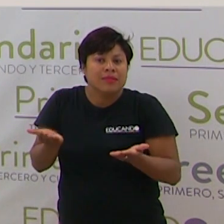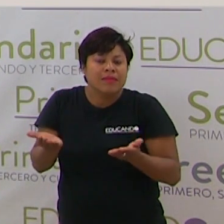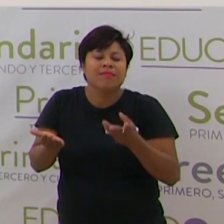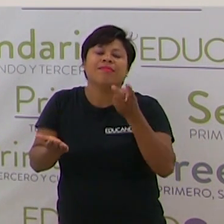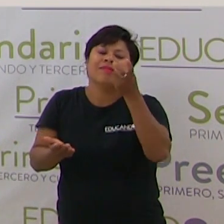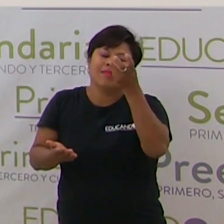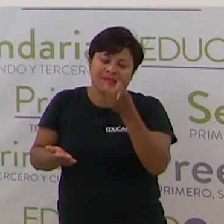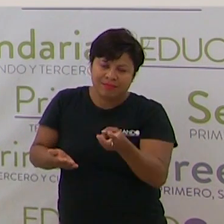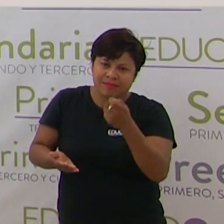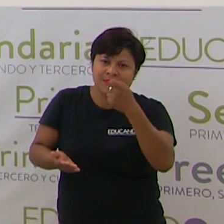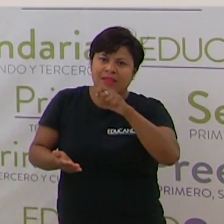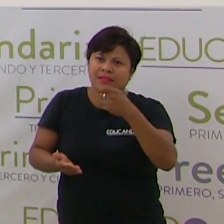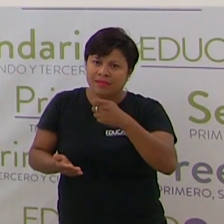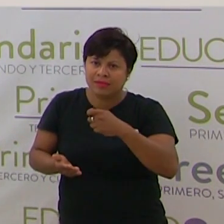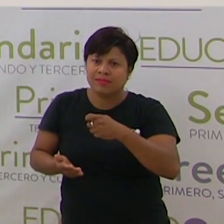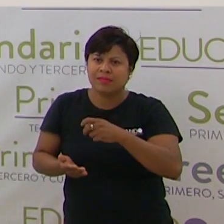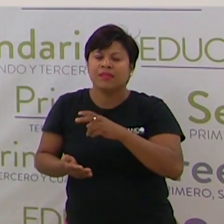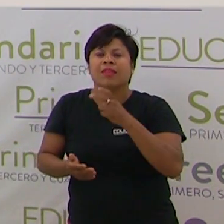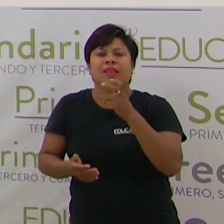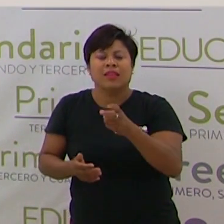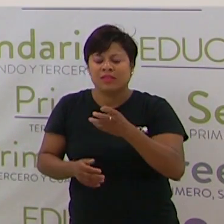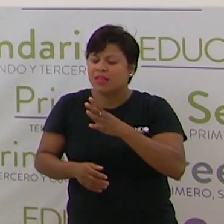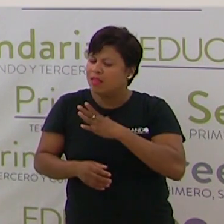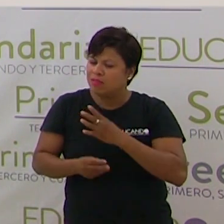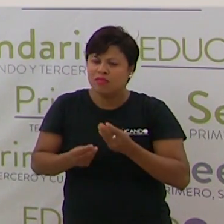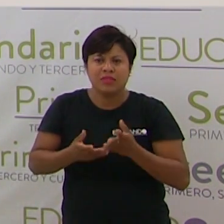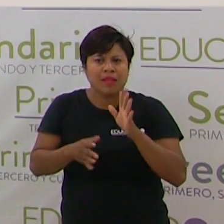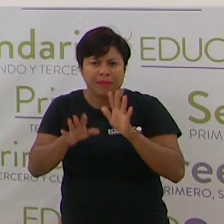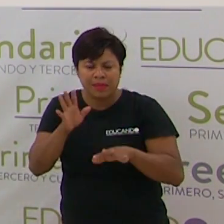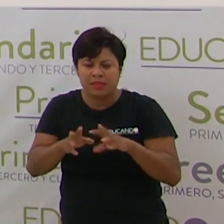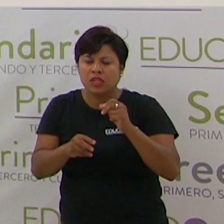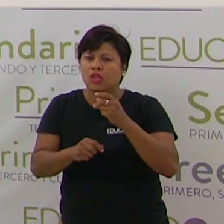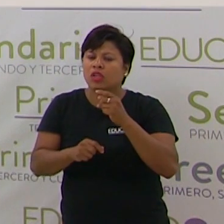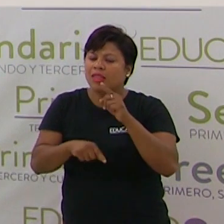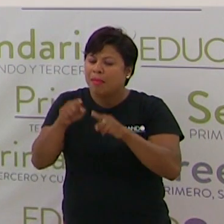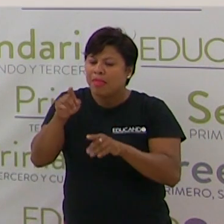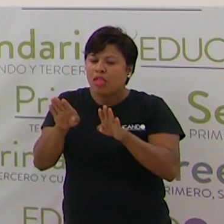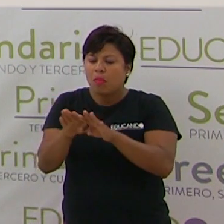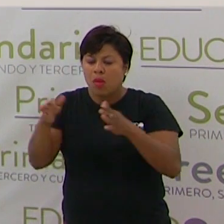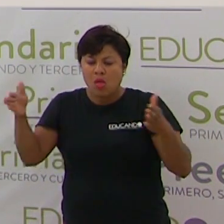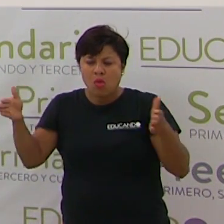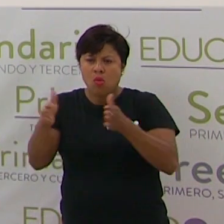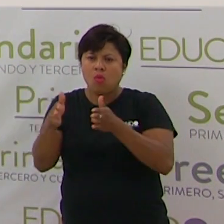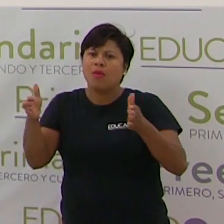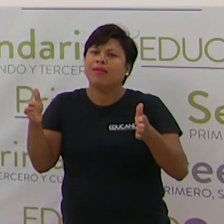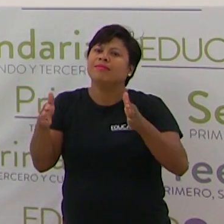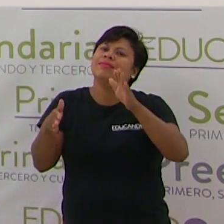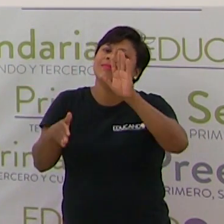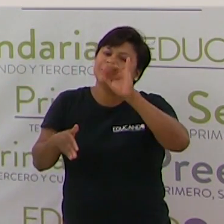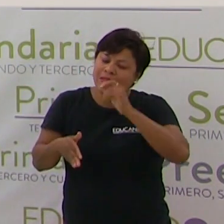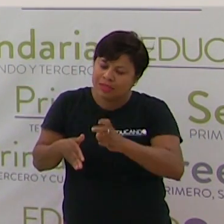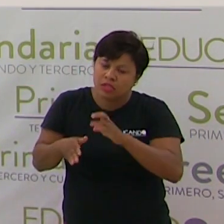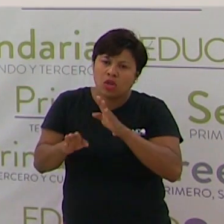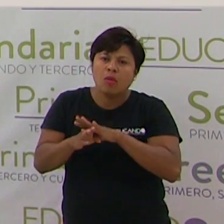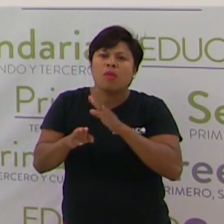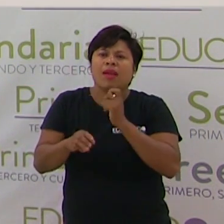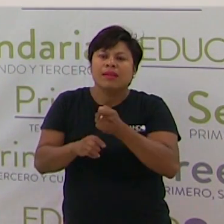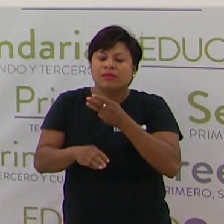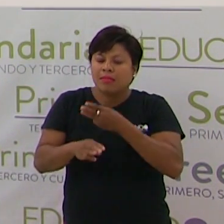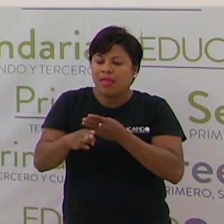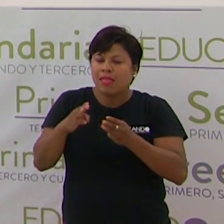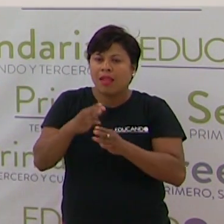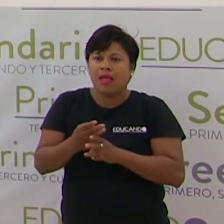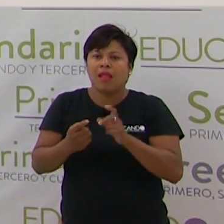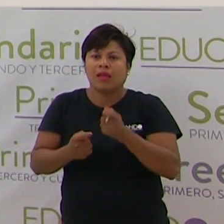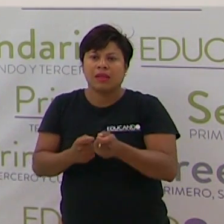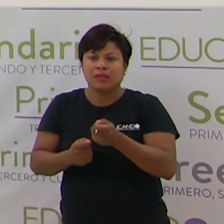pequeño. Entonces volvemos a lo mismo, que muchas veces no depende del tamaño de las cosas, sino más bien del material con